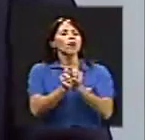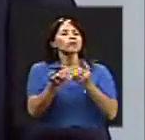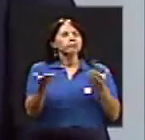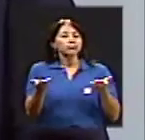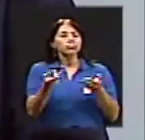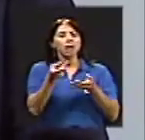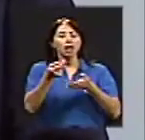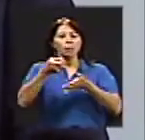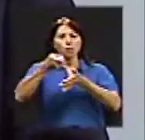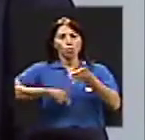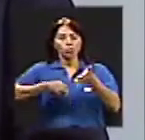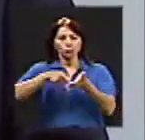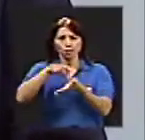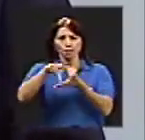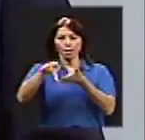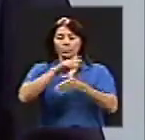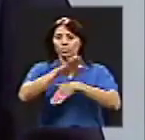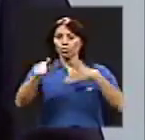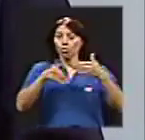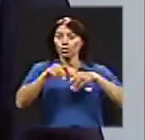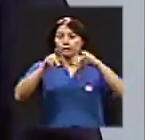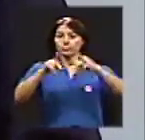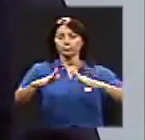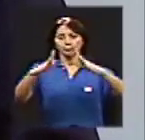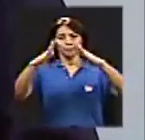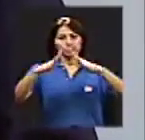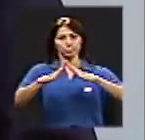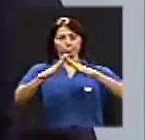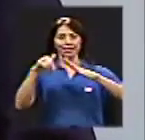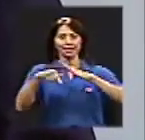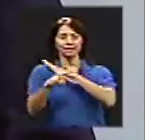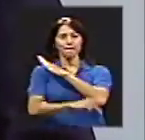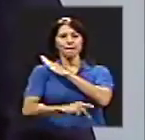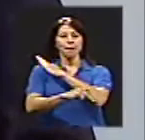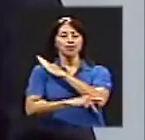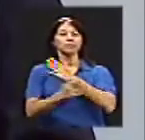tributan todos los habitantes de este país.